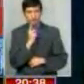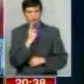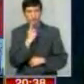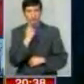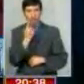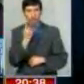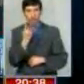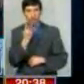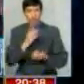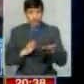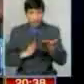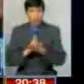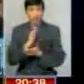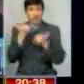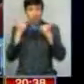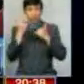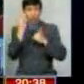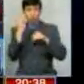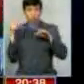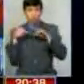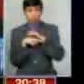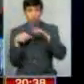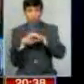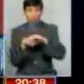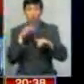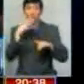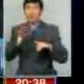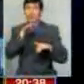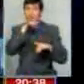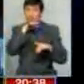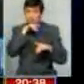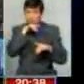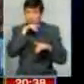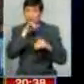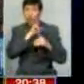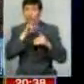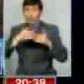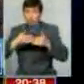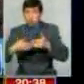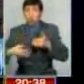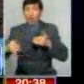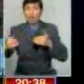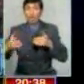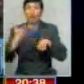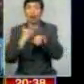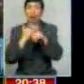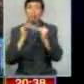por la laguna que se produce después de los 15 minutos del primer tiempo.